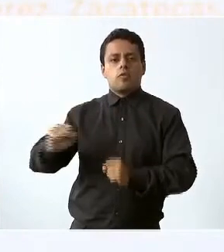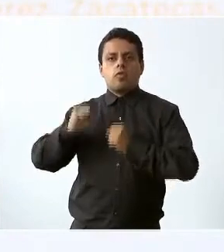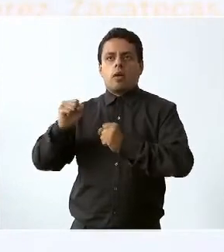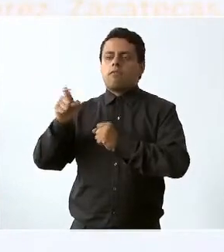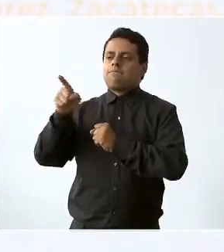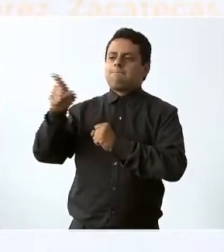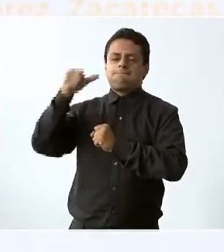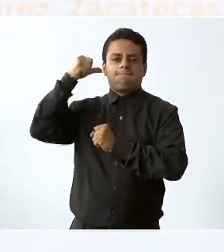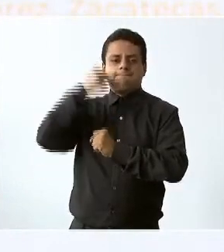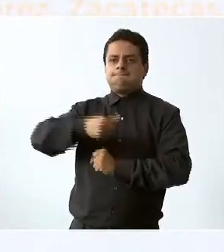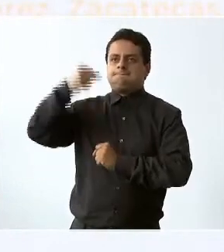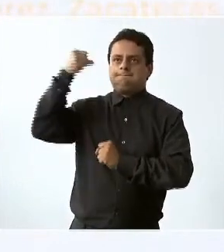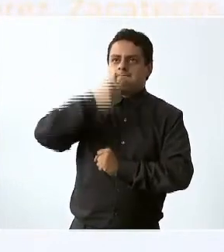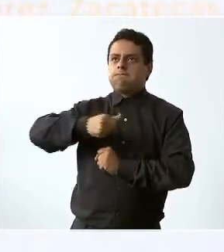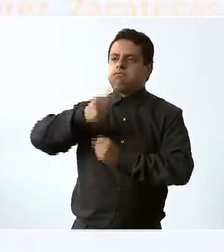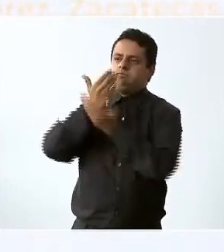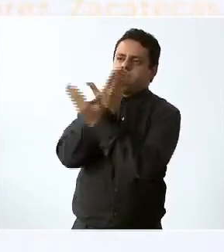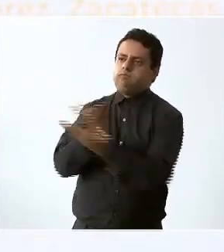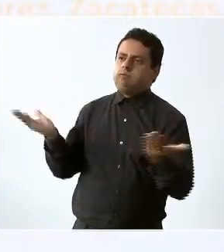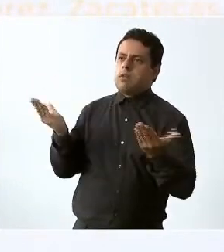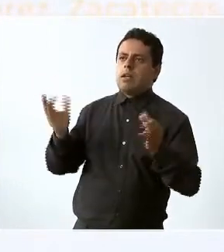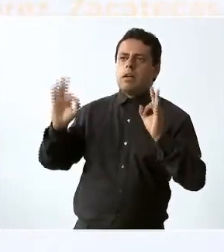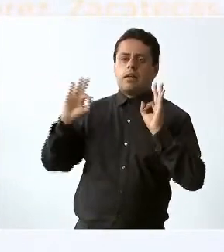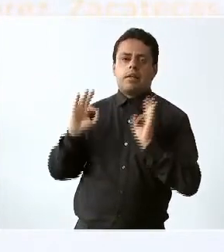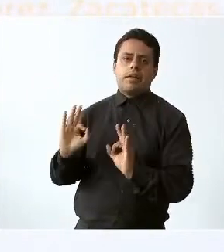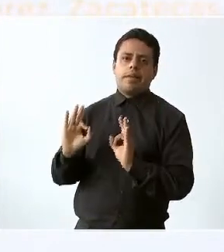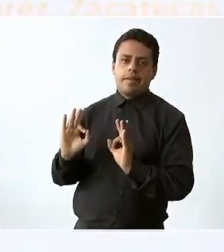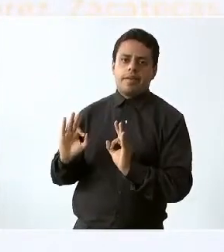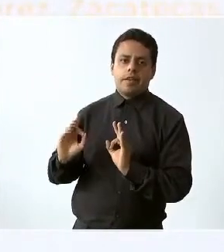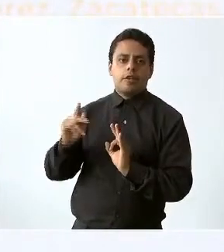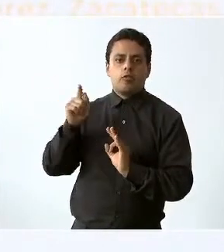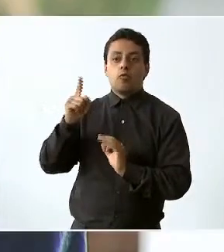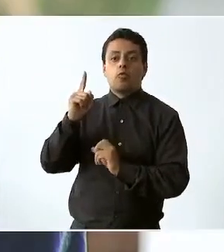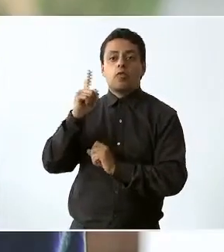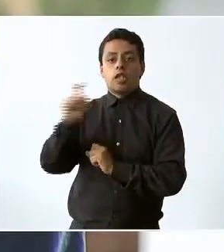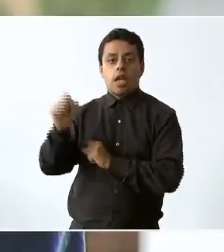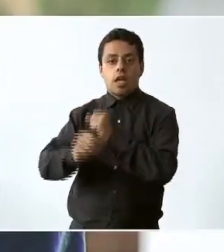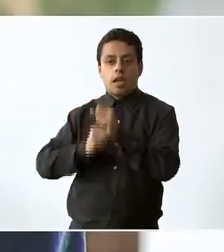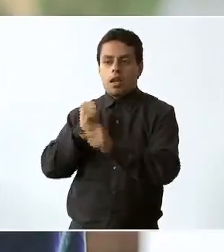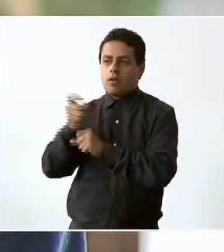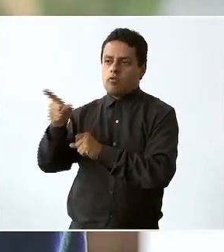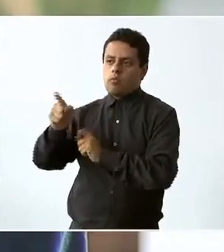consagra un esplendor que cumple un siglo.